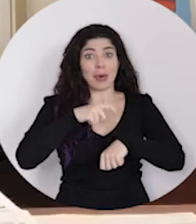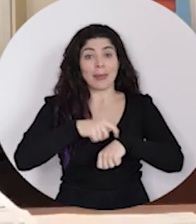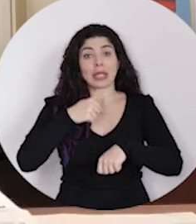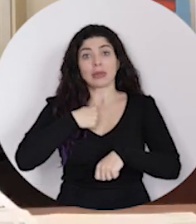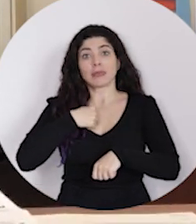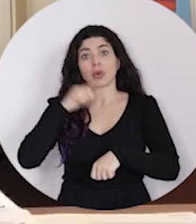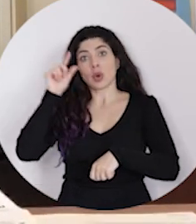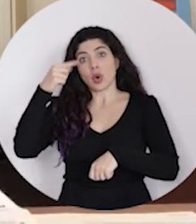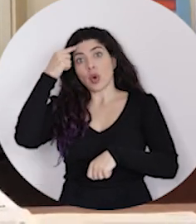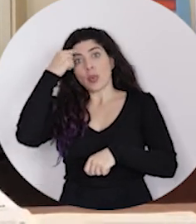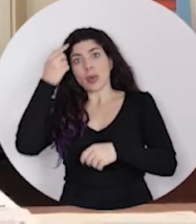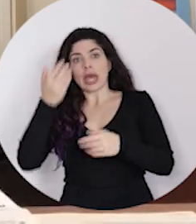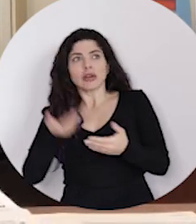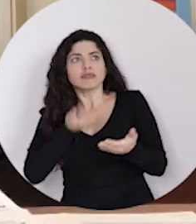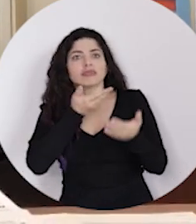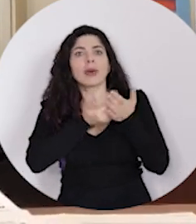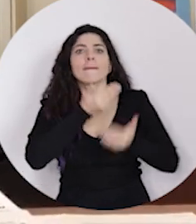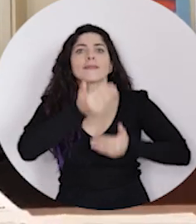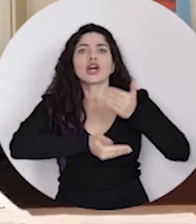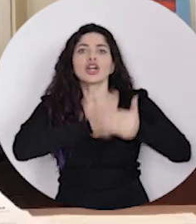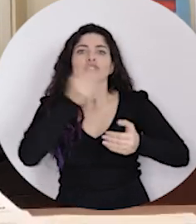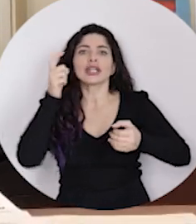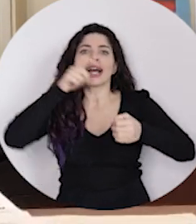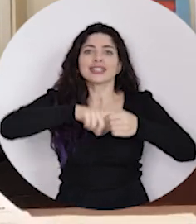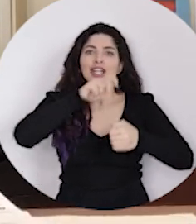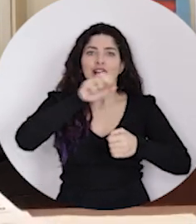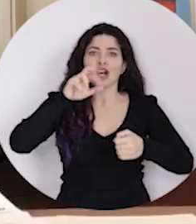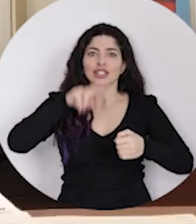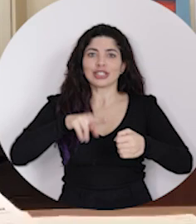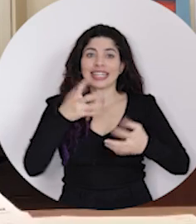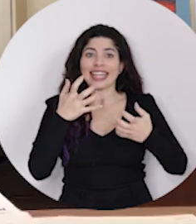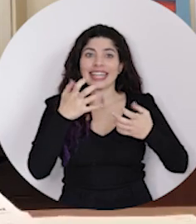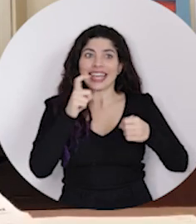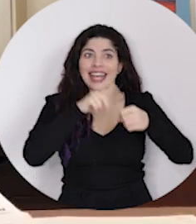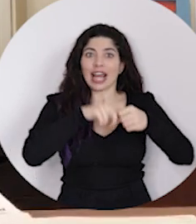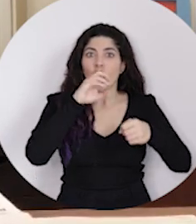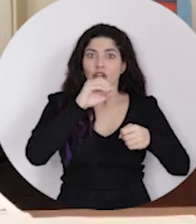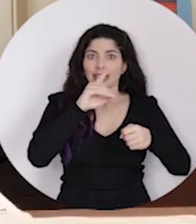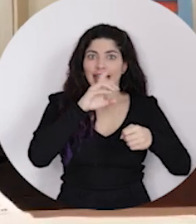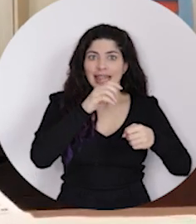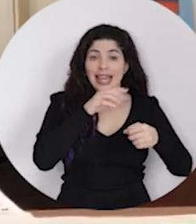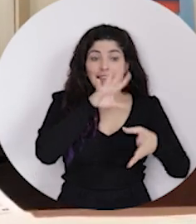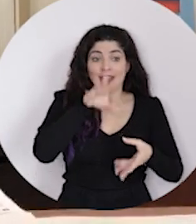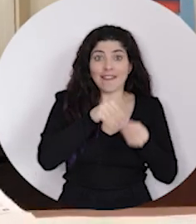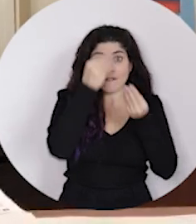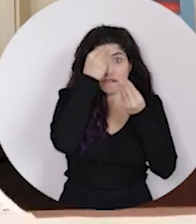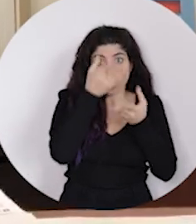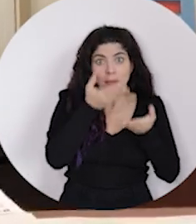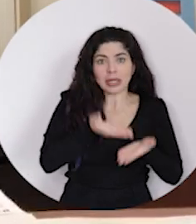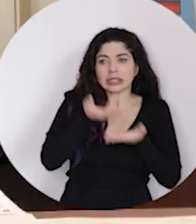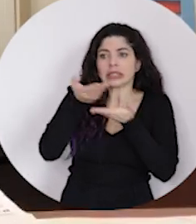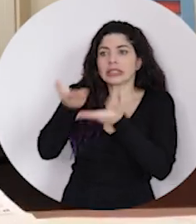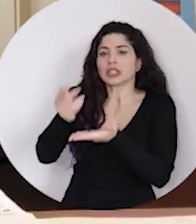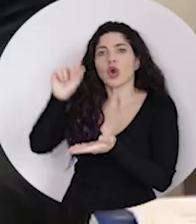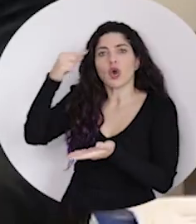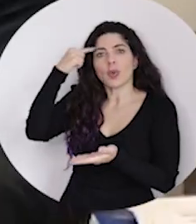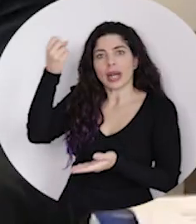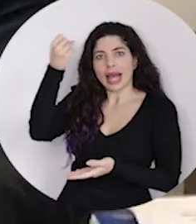que mi administración entregó el proceso de acceso de Costa Rica a la OCDE a la entrante administración Alvarado